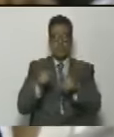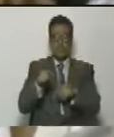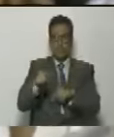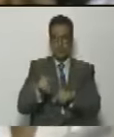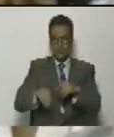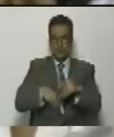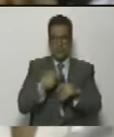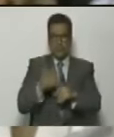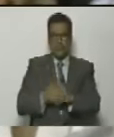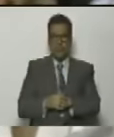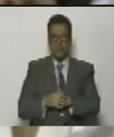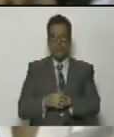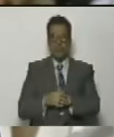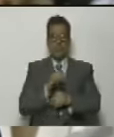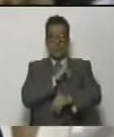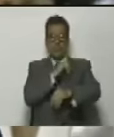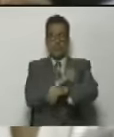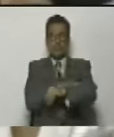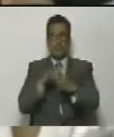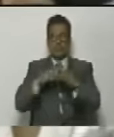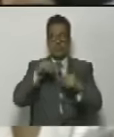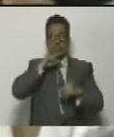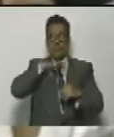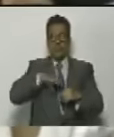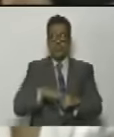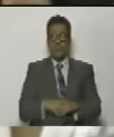va a poder con la fuerza de la historia,